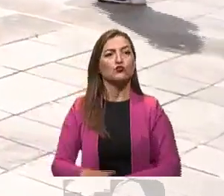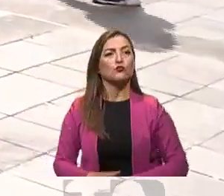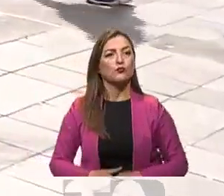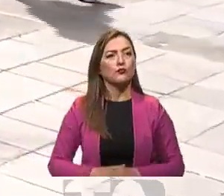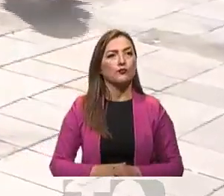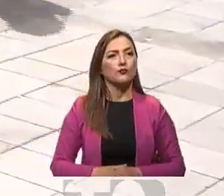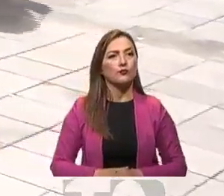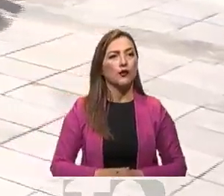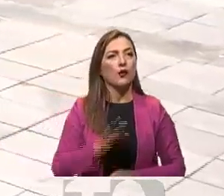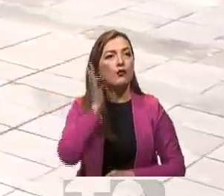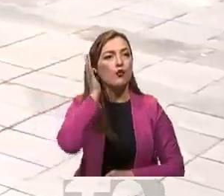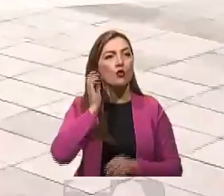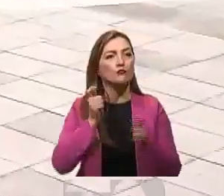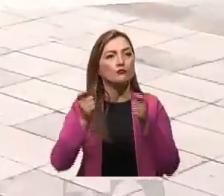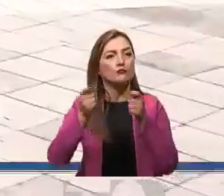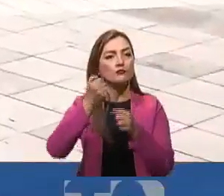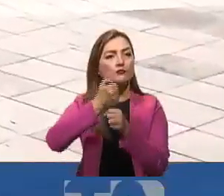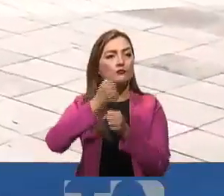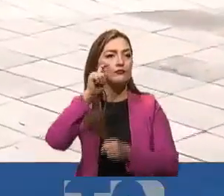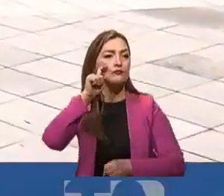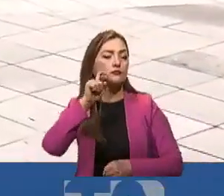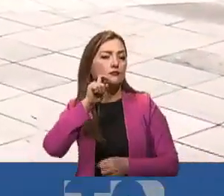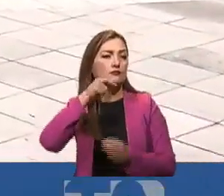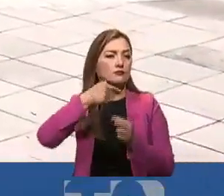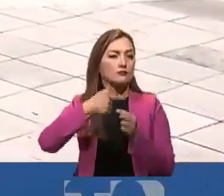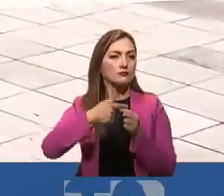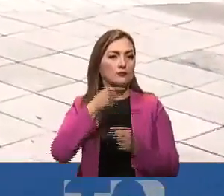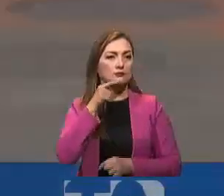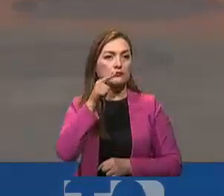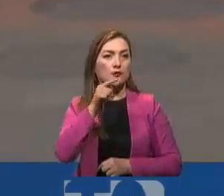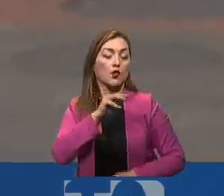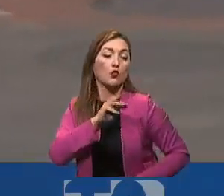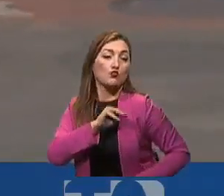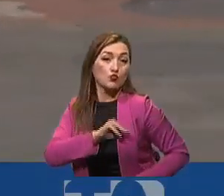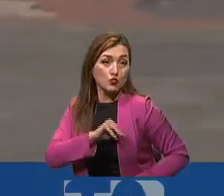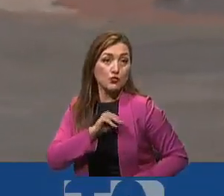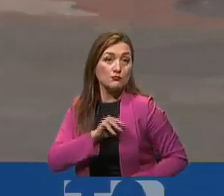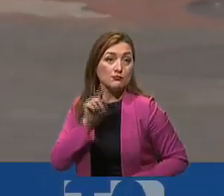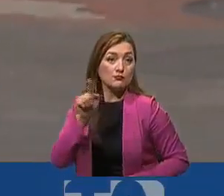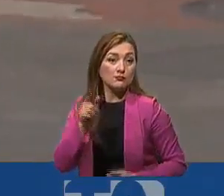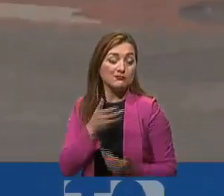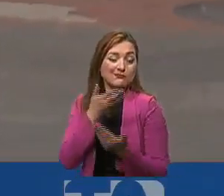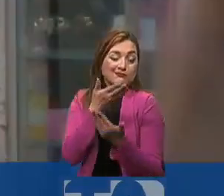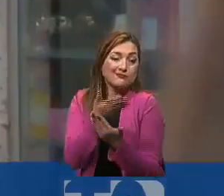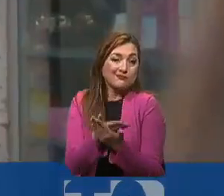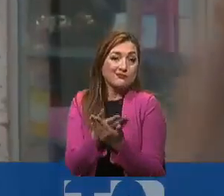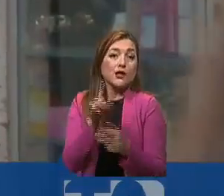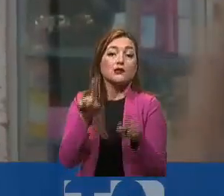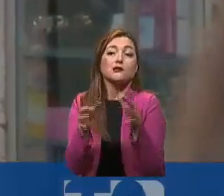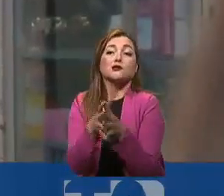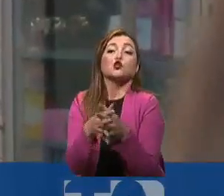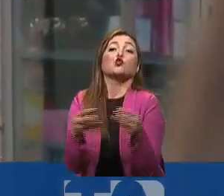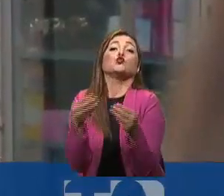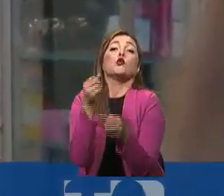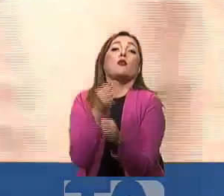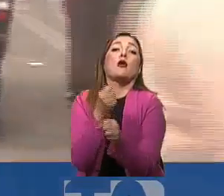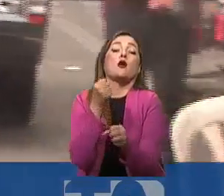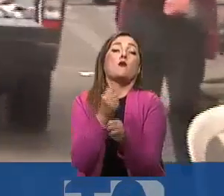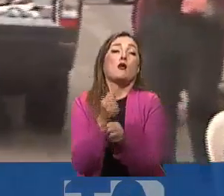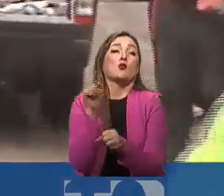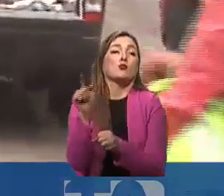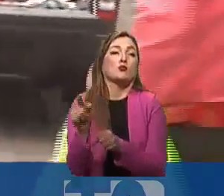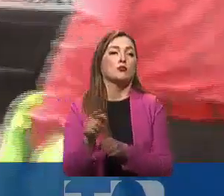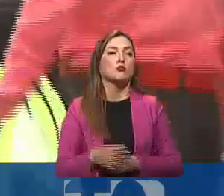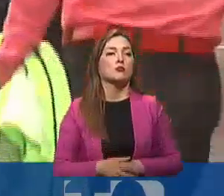Nelly Hernández, dirigente de las trabajadoras sexuales de Quito, asegura que el municipio debe brindarles alternativas para trabajar luego de ganar